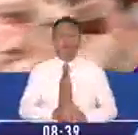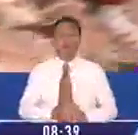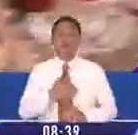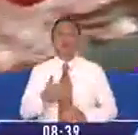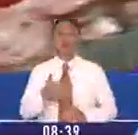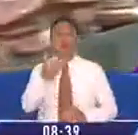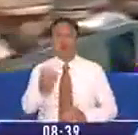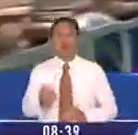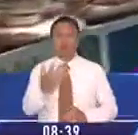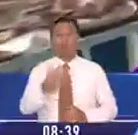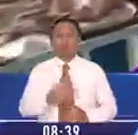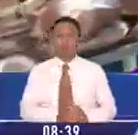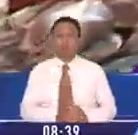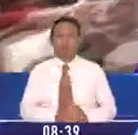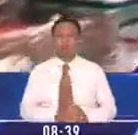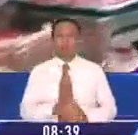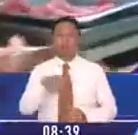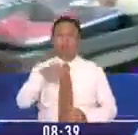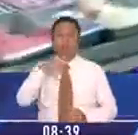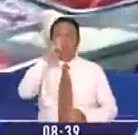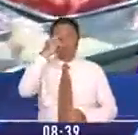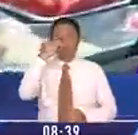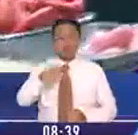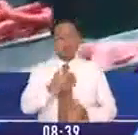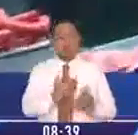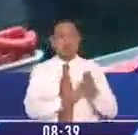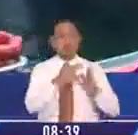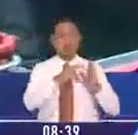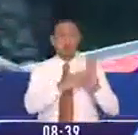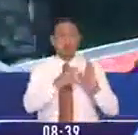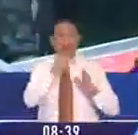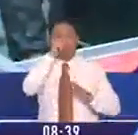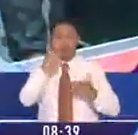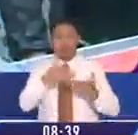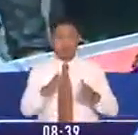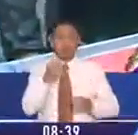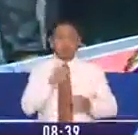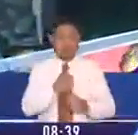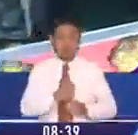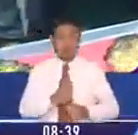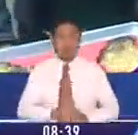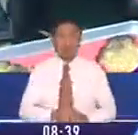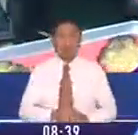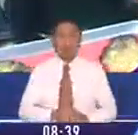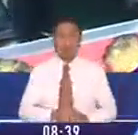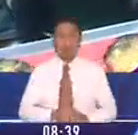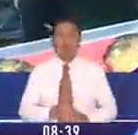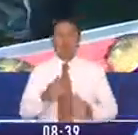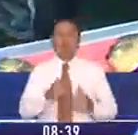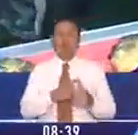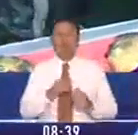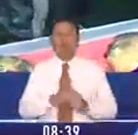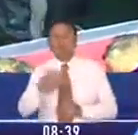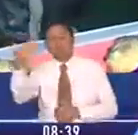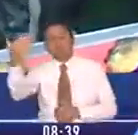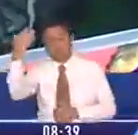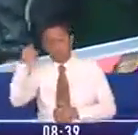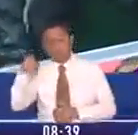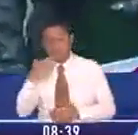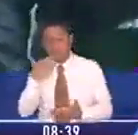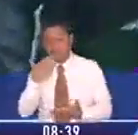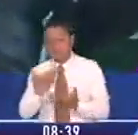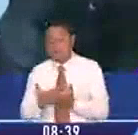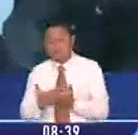buenos días. ¿Qué les parece esta ordenanza que ya les permite trabajar los días domingos? Un agradecimiento muy especial al señor